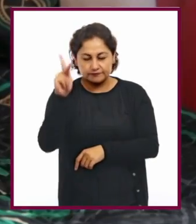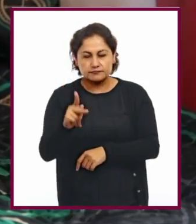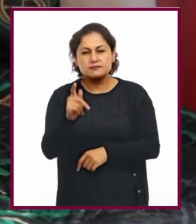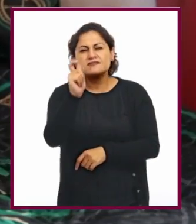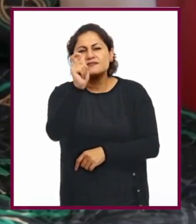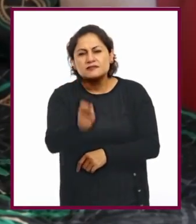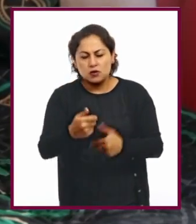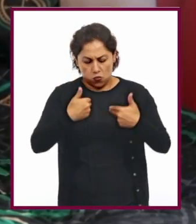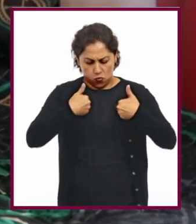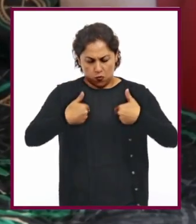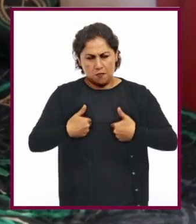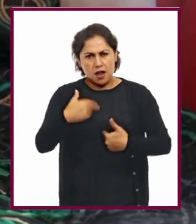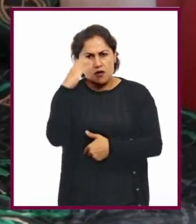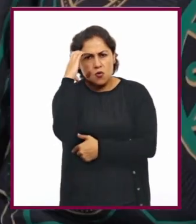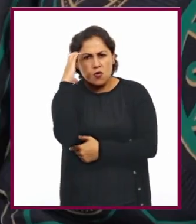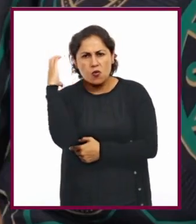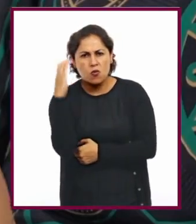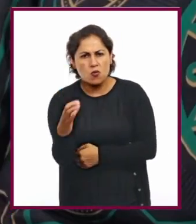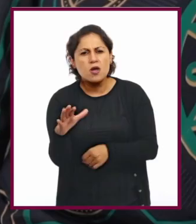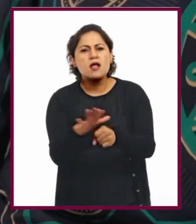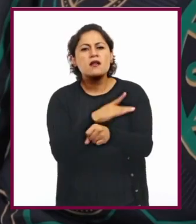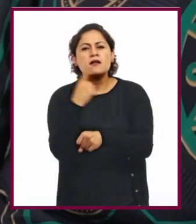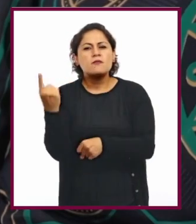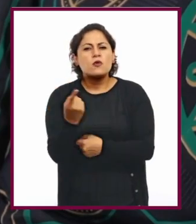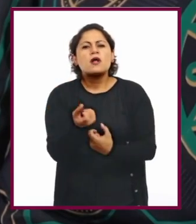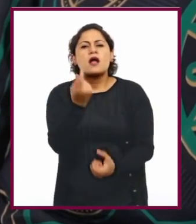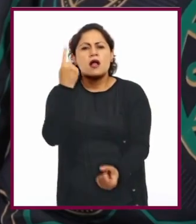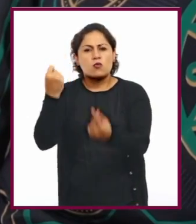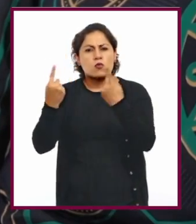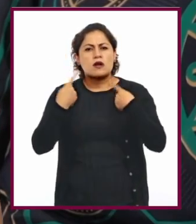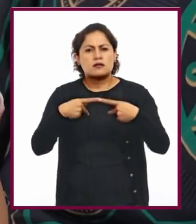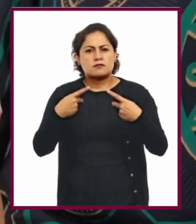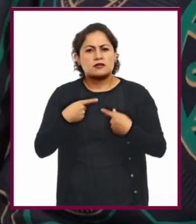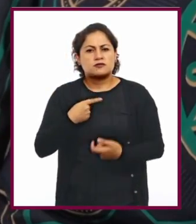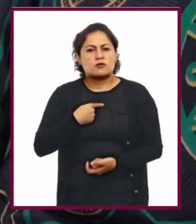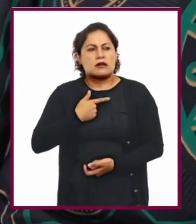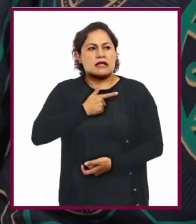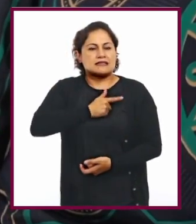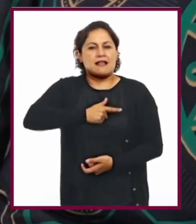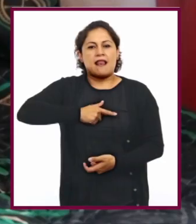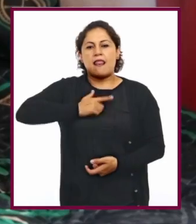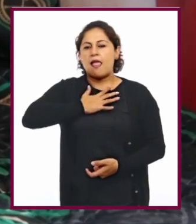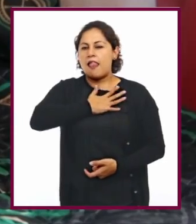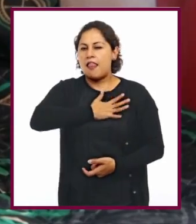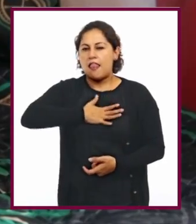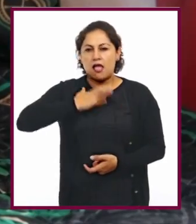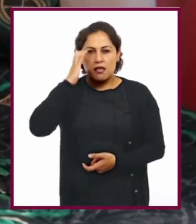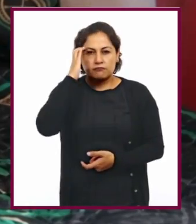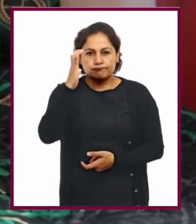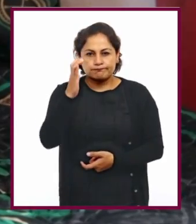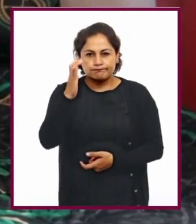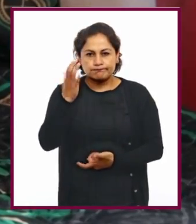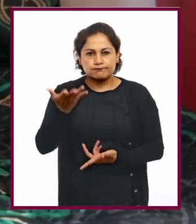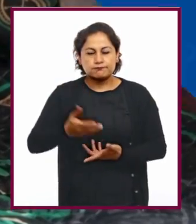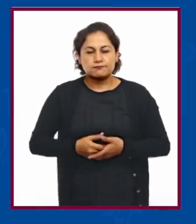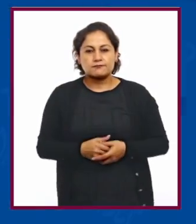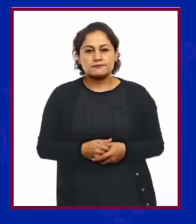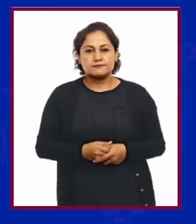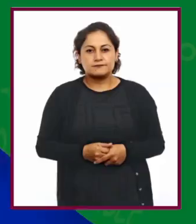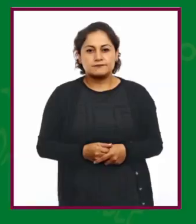se explica la crueldad de la humanidad? ¿Por qué algunas personas disfrutan con el sufrimiento de otros por el puro placer de